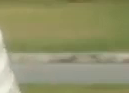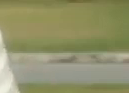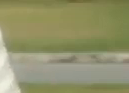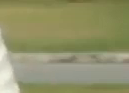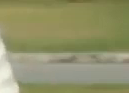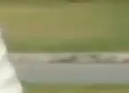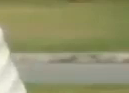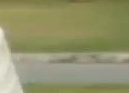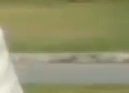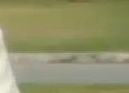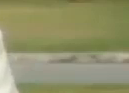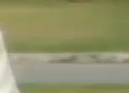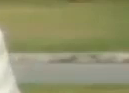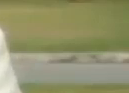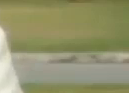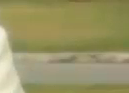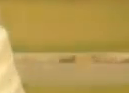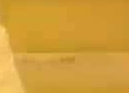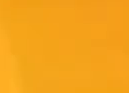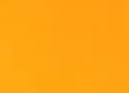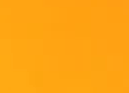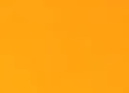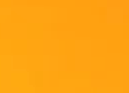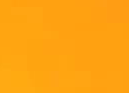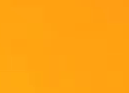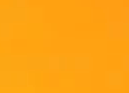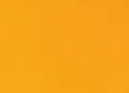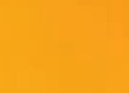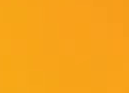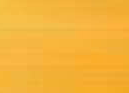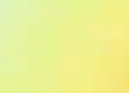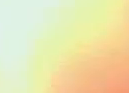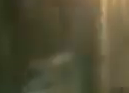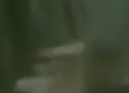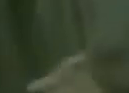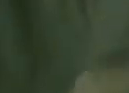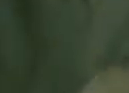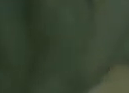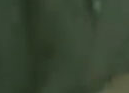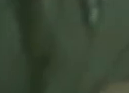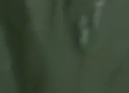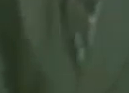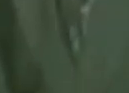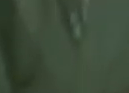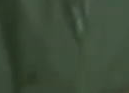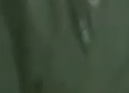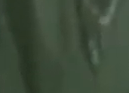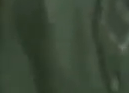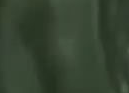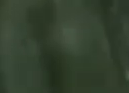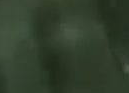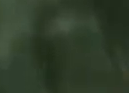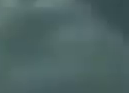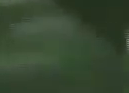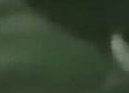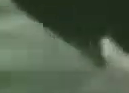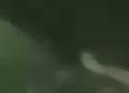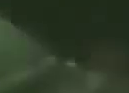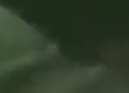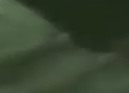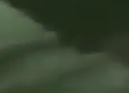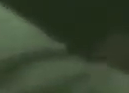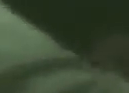con ustedes este trabajo especial. El comandante Hugo Chávez llegó por primera vez a La Habana, Cuba, el 13 de